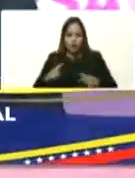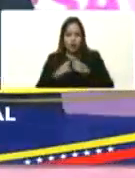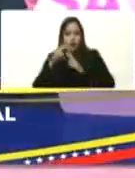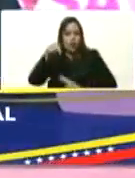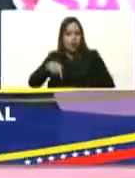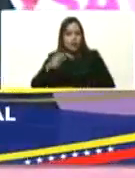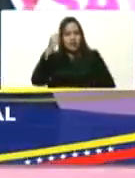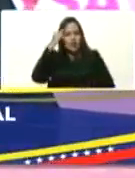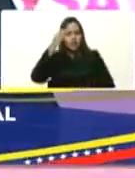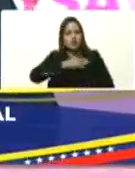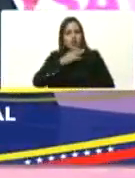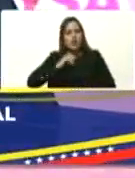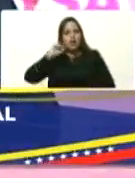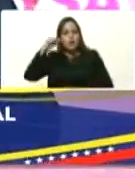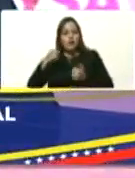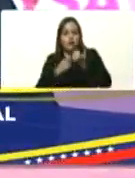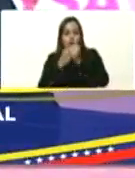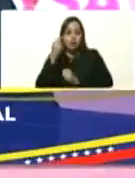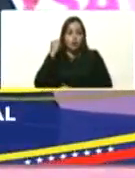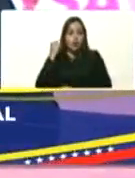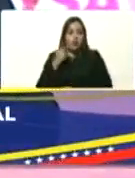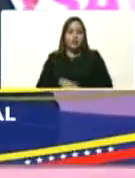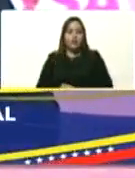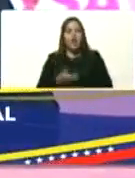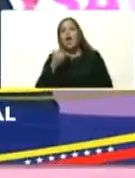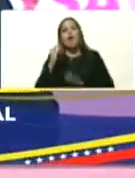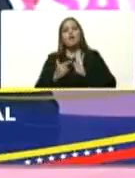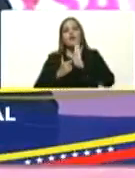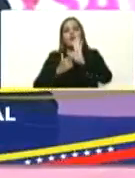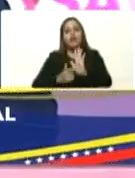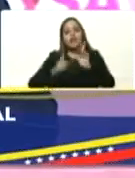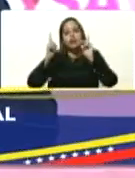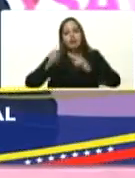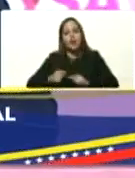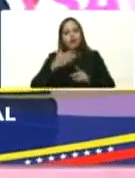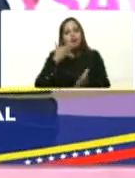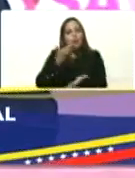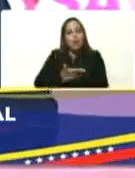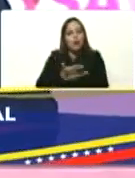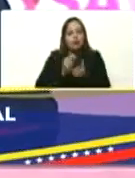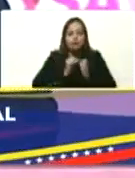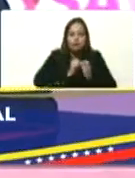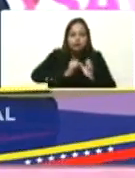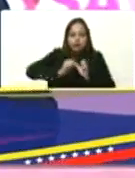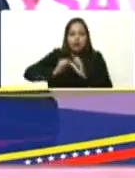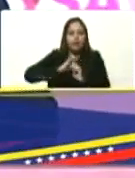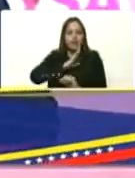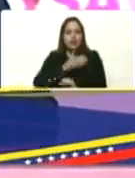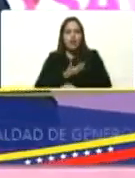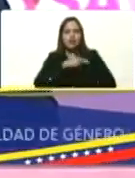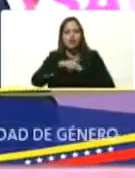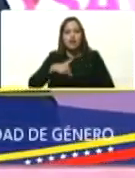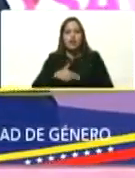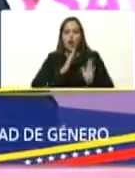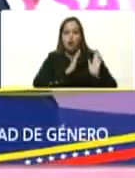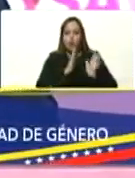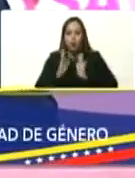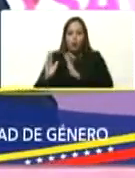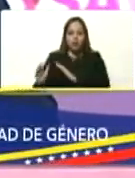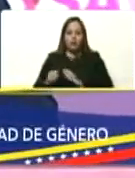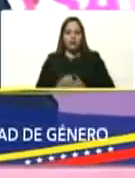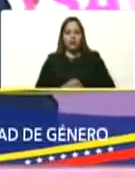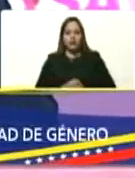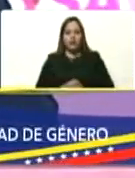del socialismo feminista, nos presenta además propuestas para seguir fortaleciendo nuestra organización,